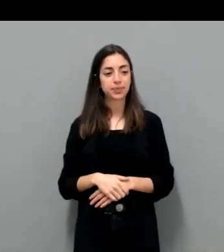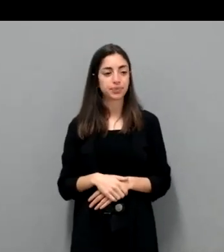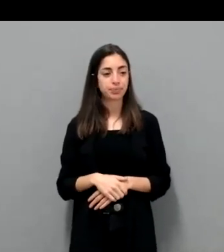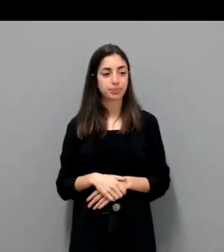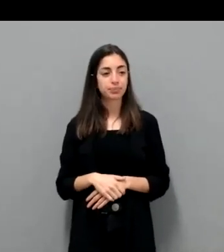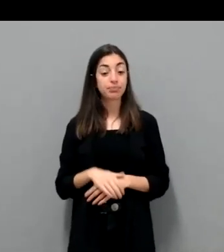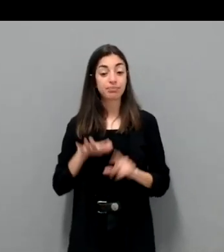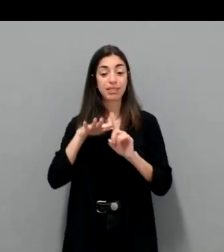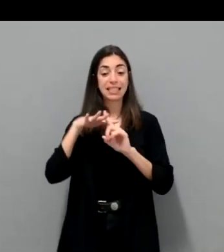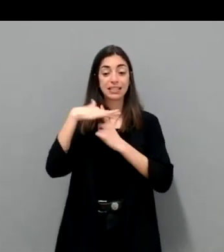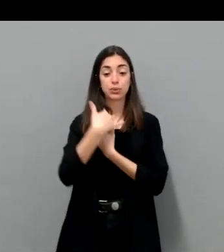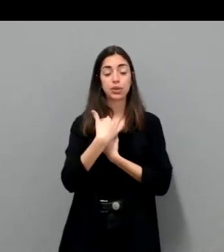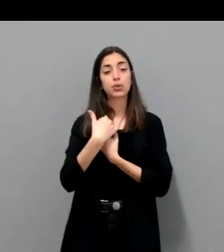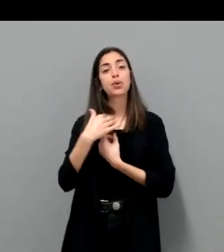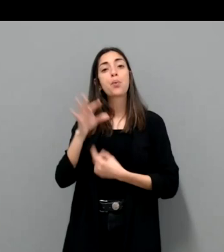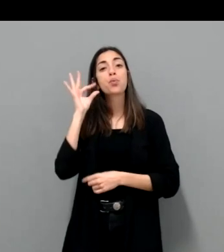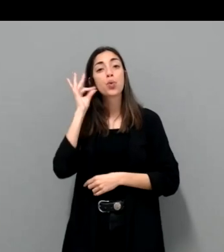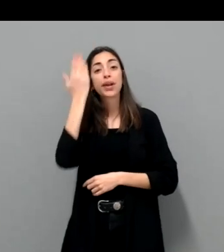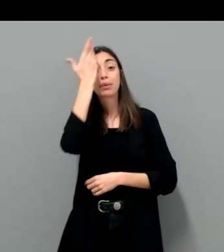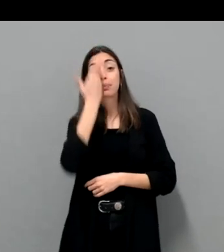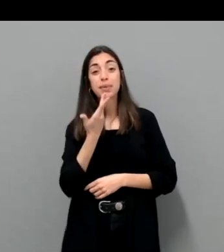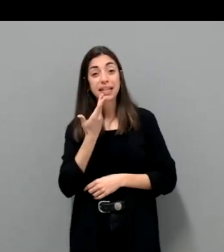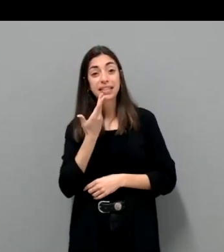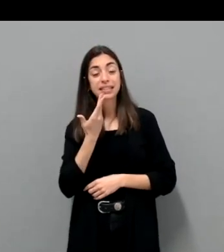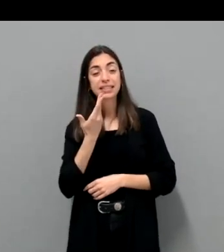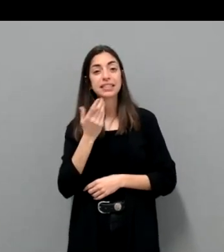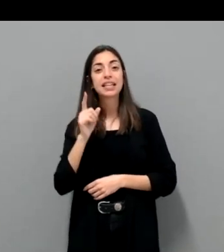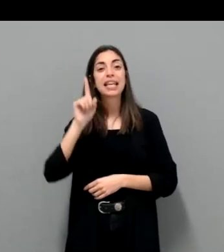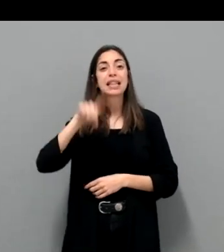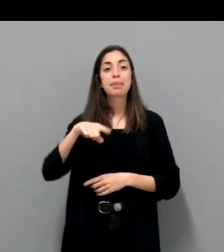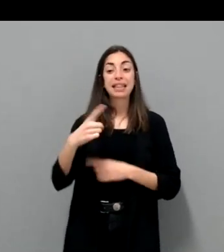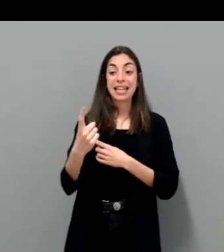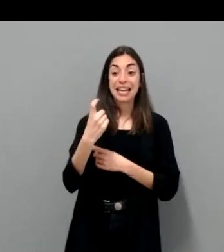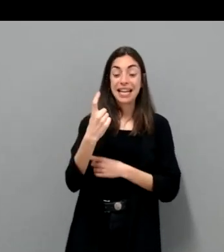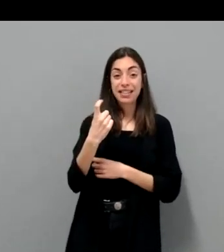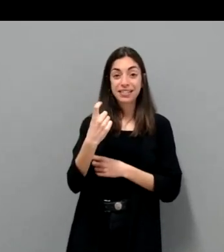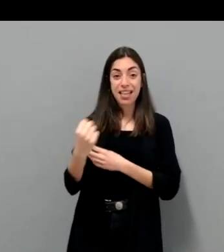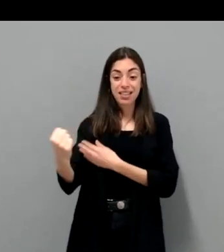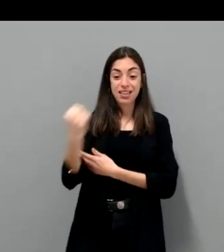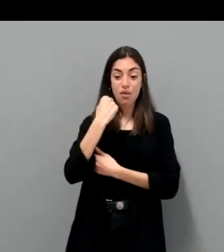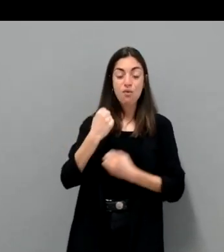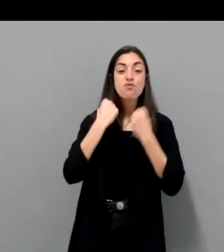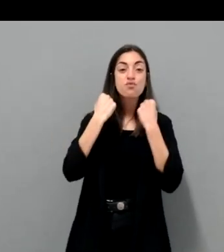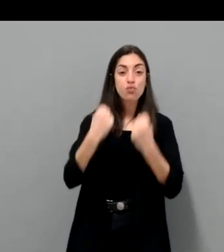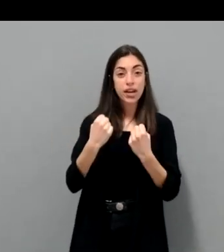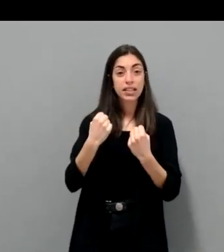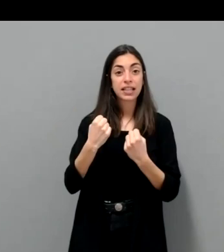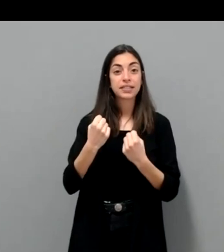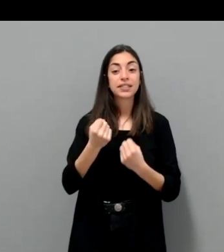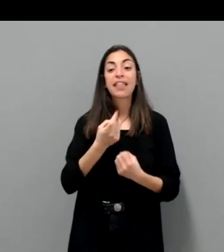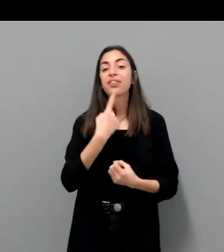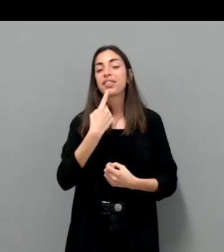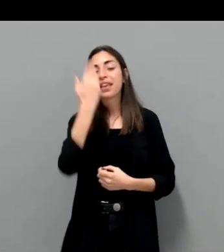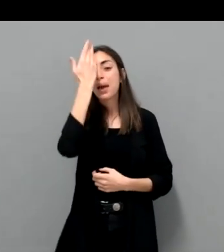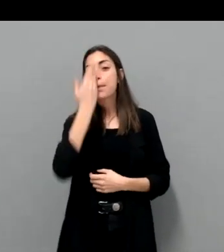En la situación de las mujeres con parálisis cerebral y grandes necesidades de apoyo, comentar que en la parálisis